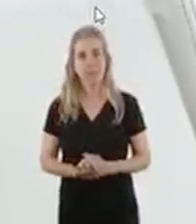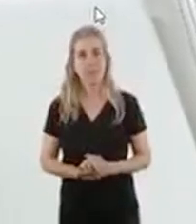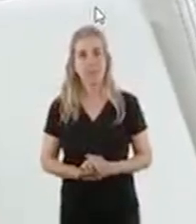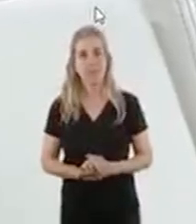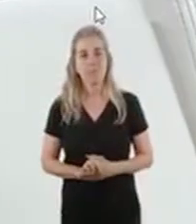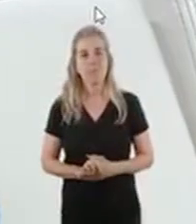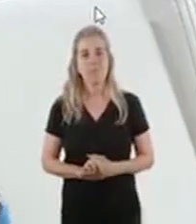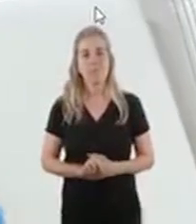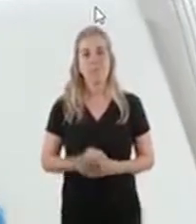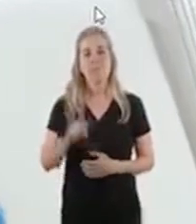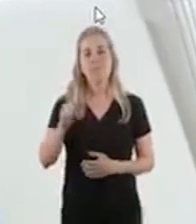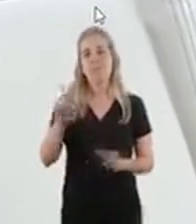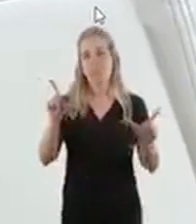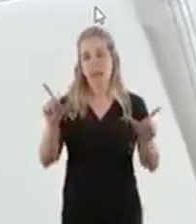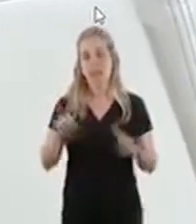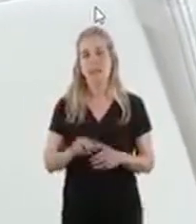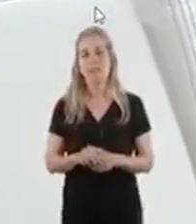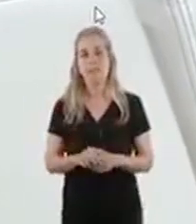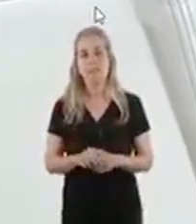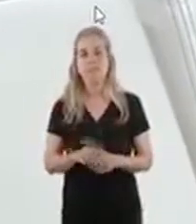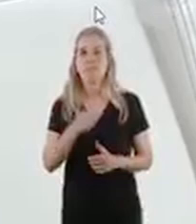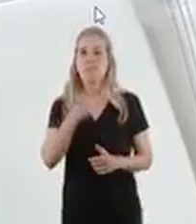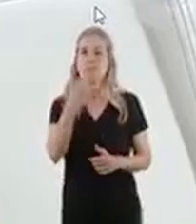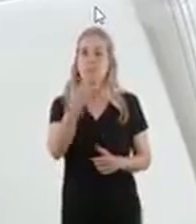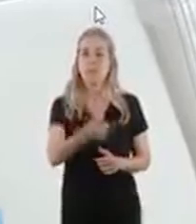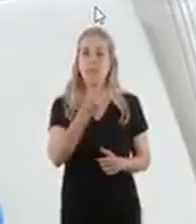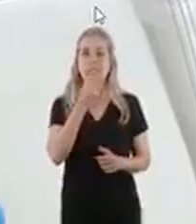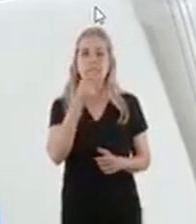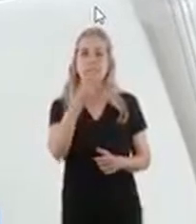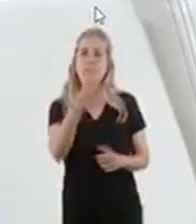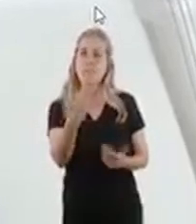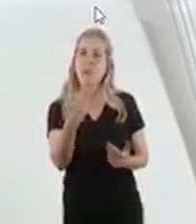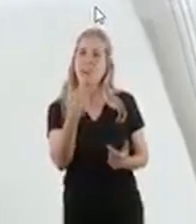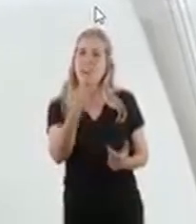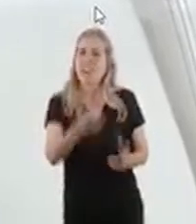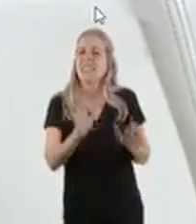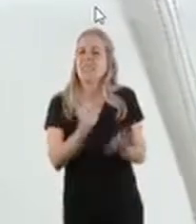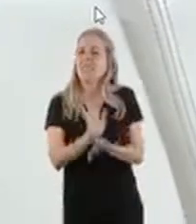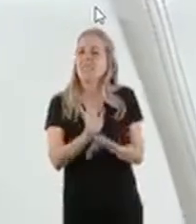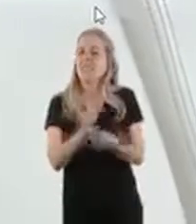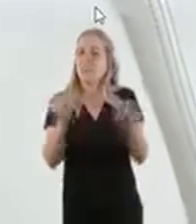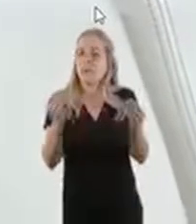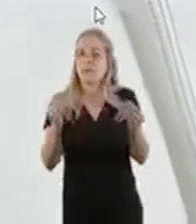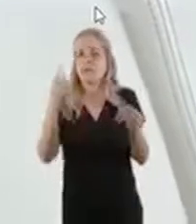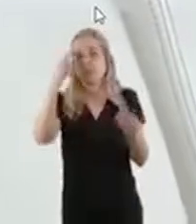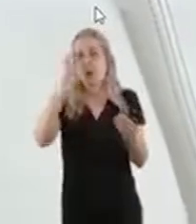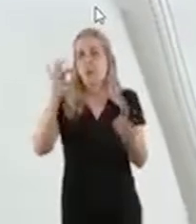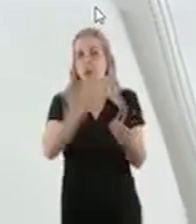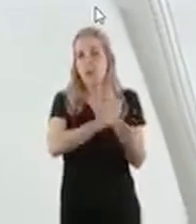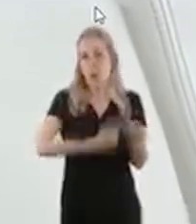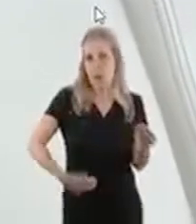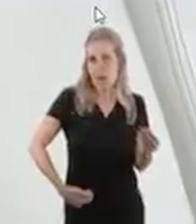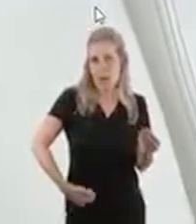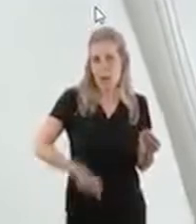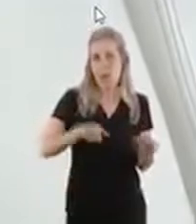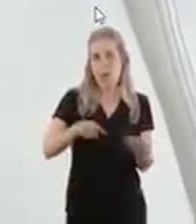perfil inetv quería preguntarle si puede dar un mini adelanto de cuál va a ser la posición del gobierno frente al pedido del gobernador Jorge